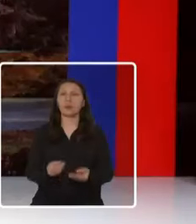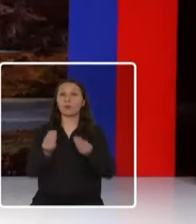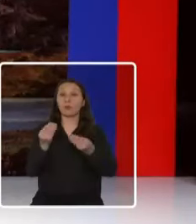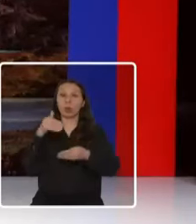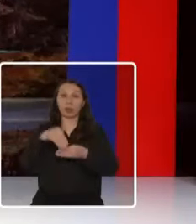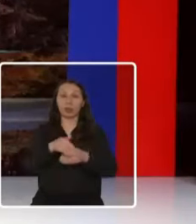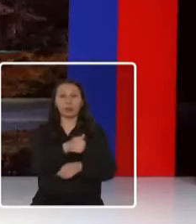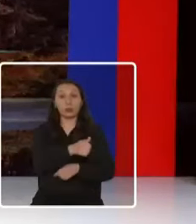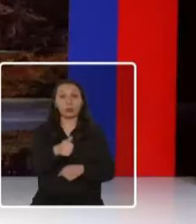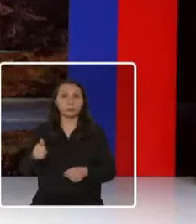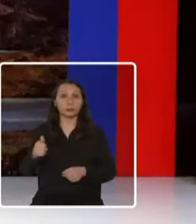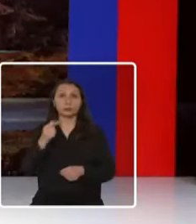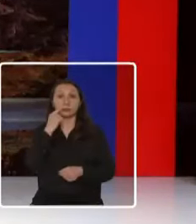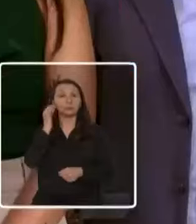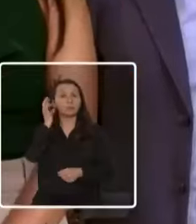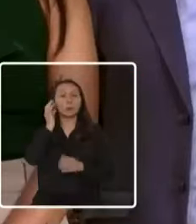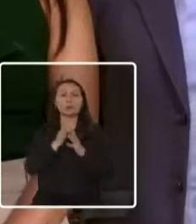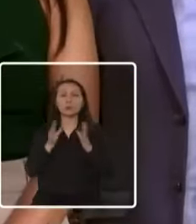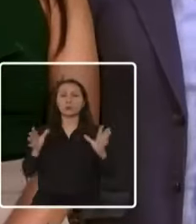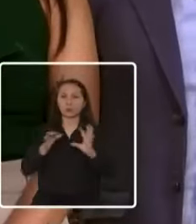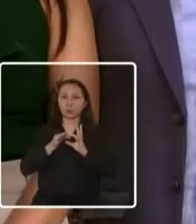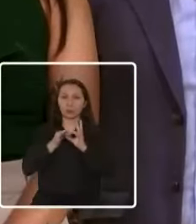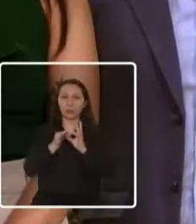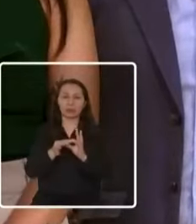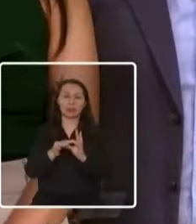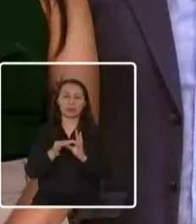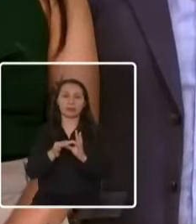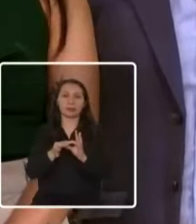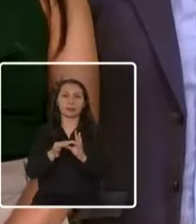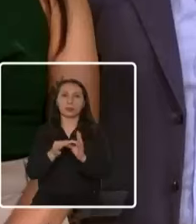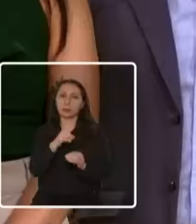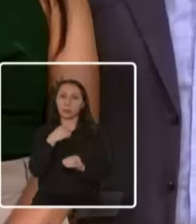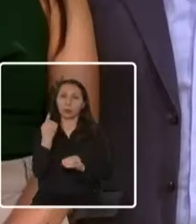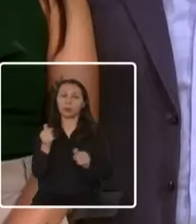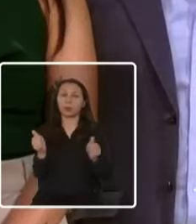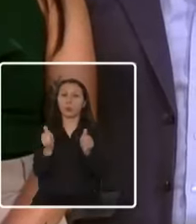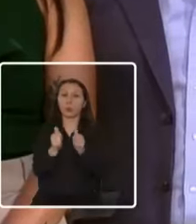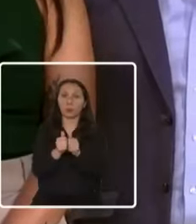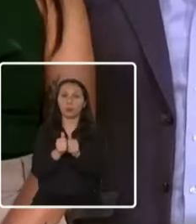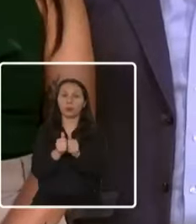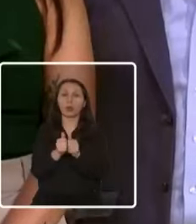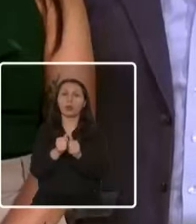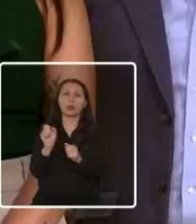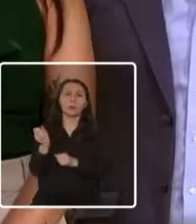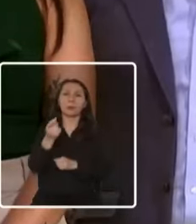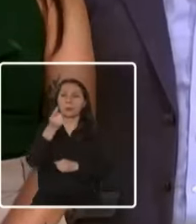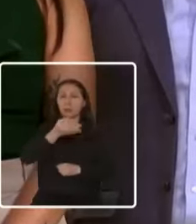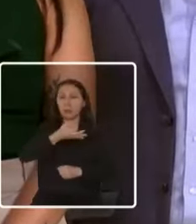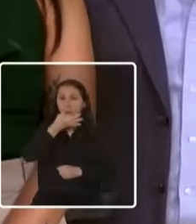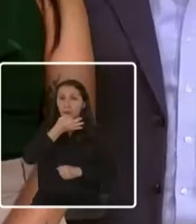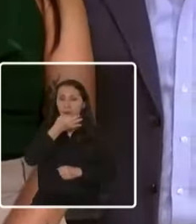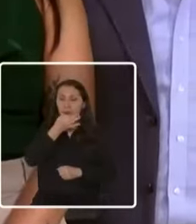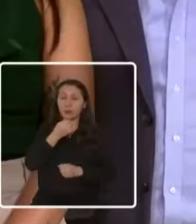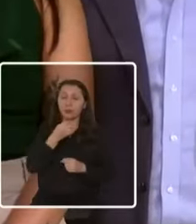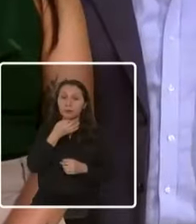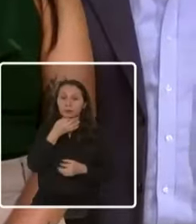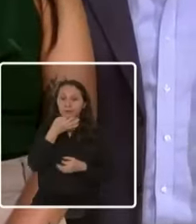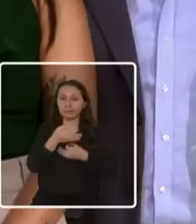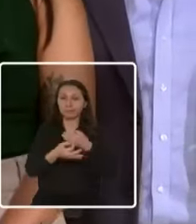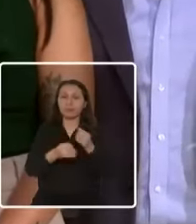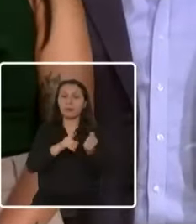Buenas tardes a todos y a todas. Muchas gracias por acompañarnos. Vayan nuestras primeras palabras